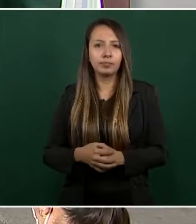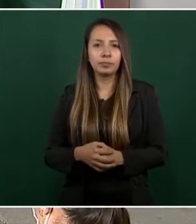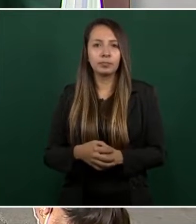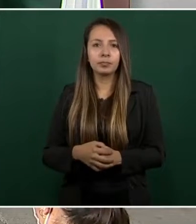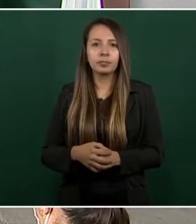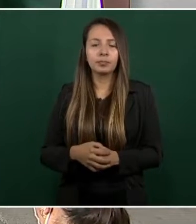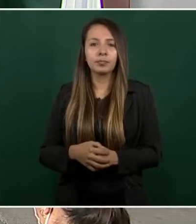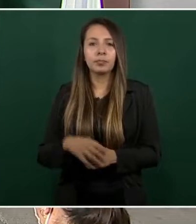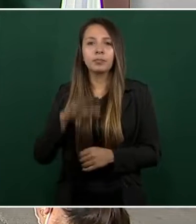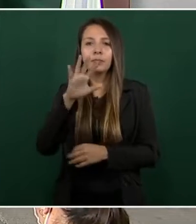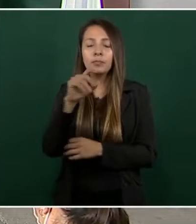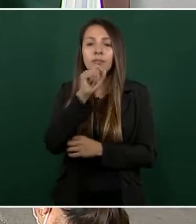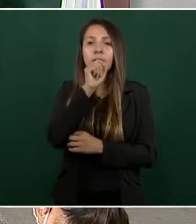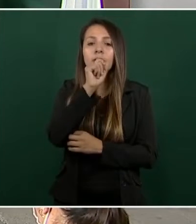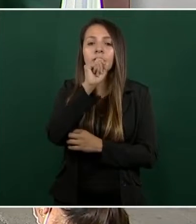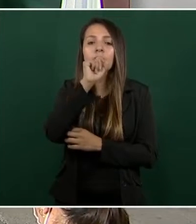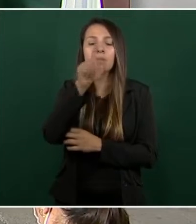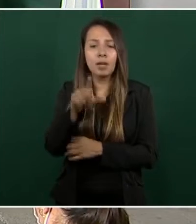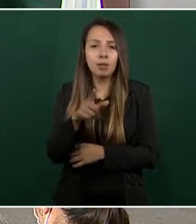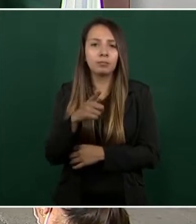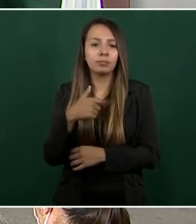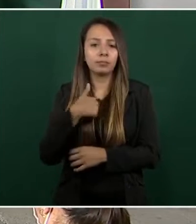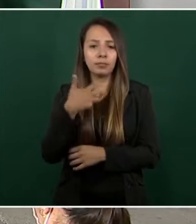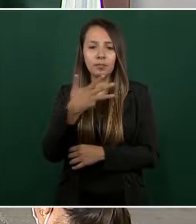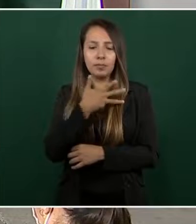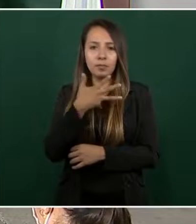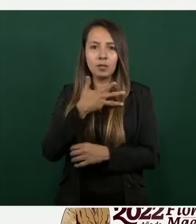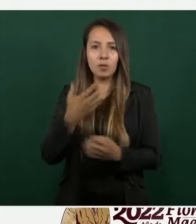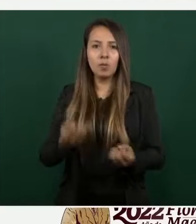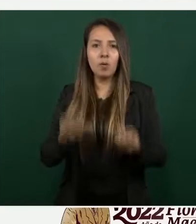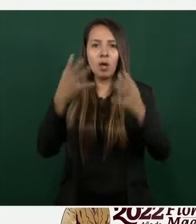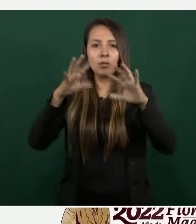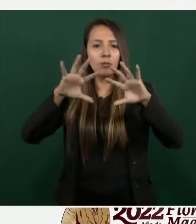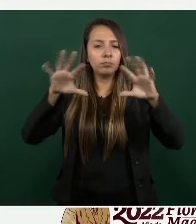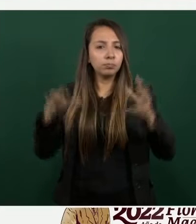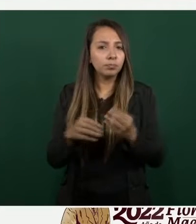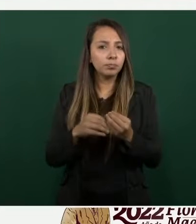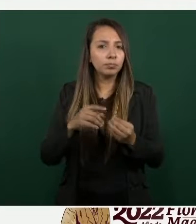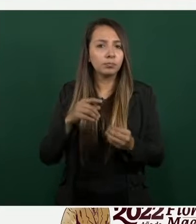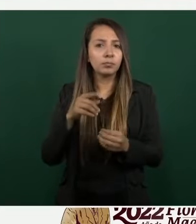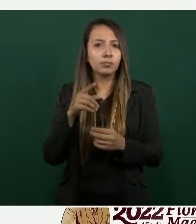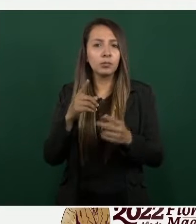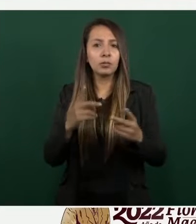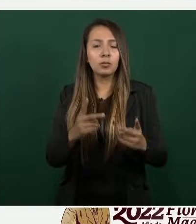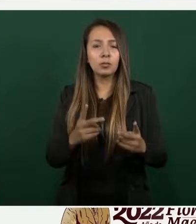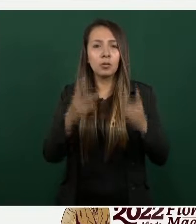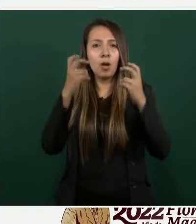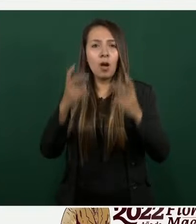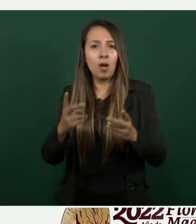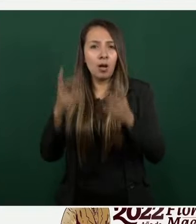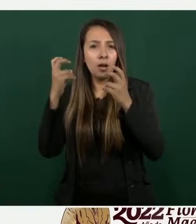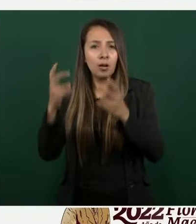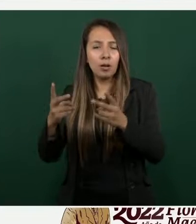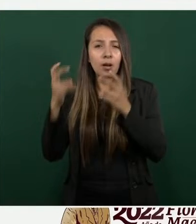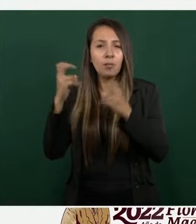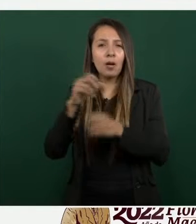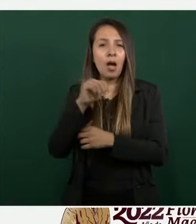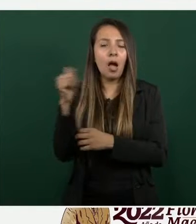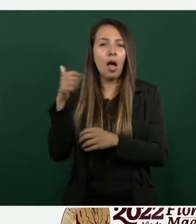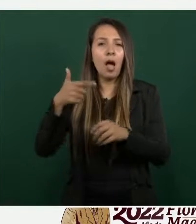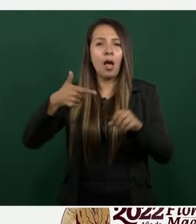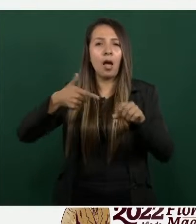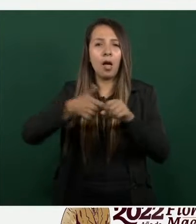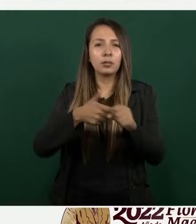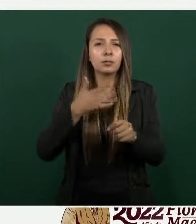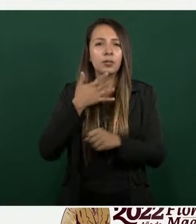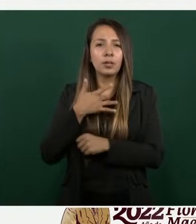También tenemos la cifra de la baja en el robo de hidrocarburos del huachicol, que